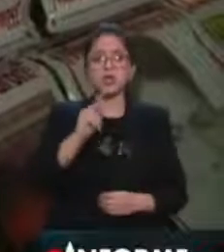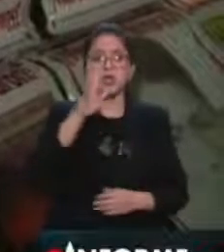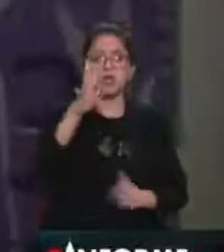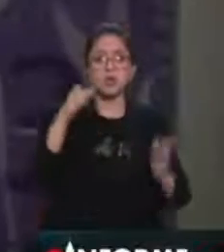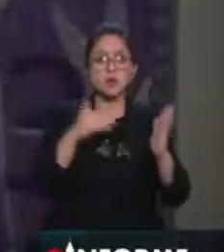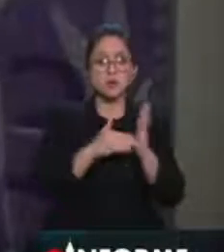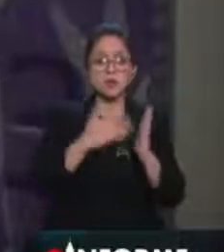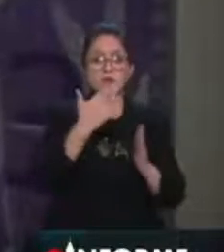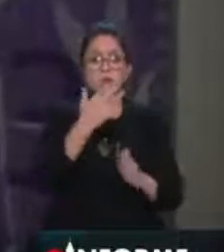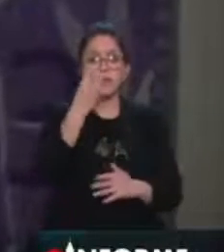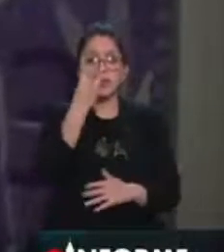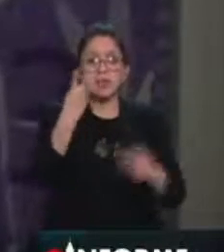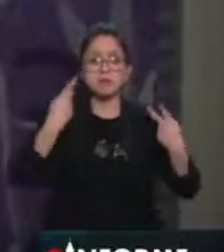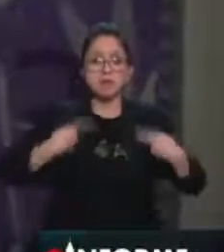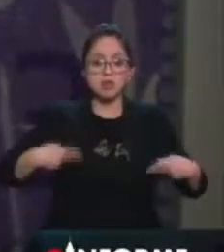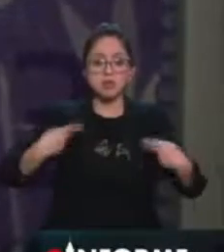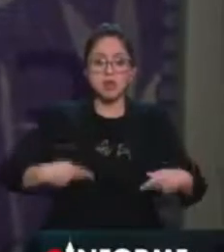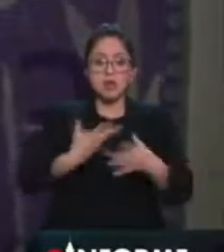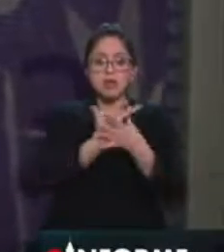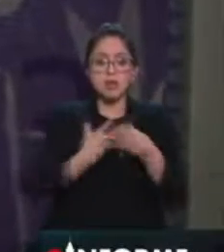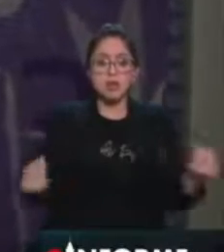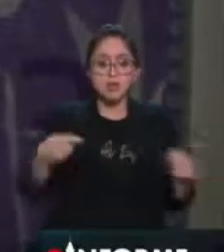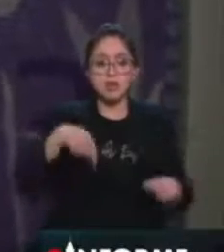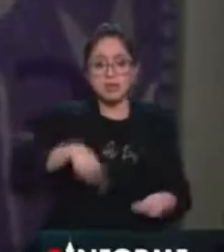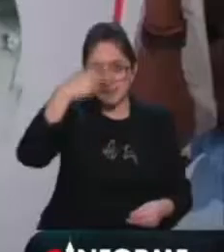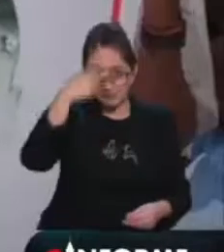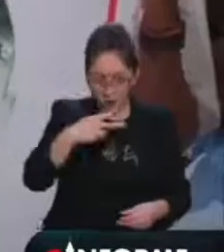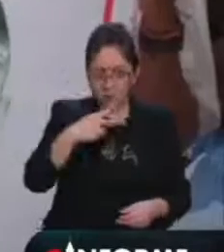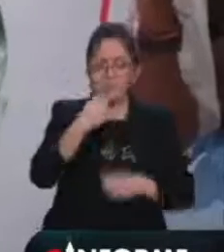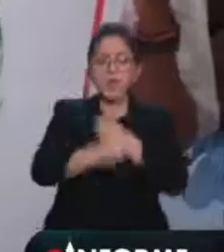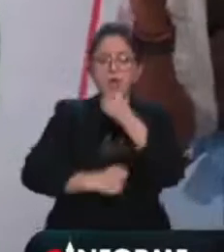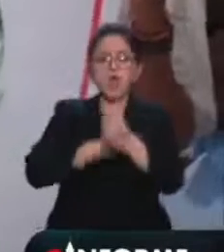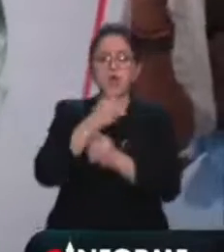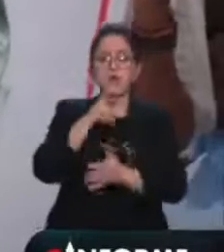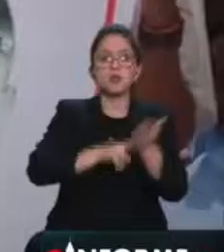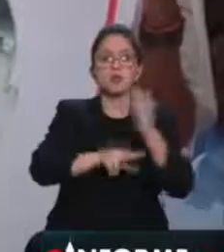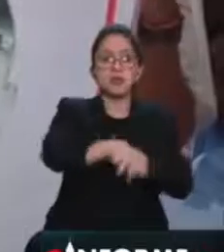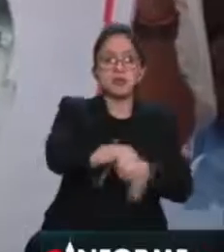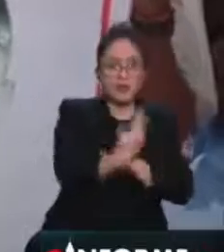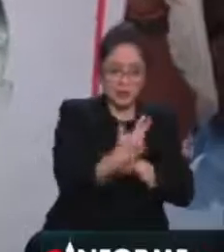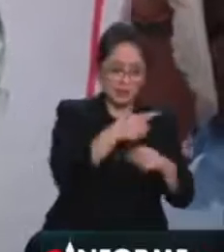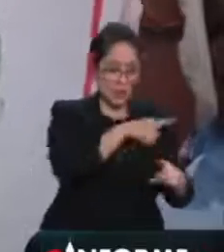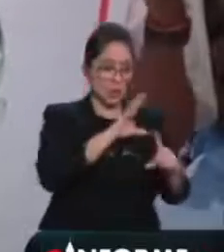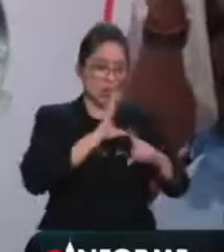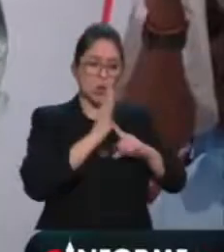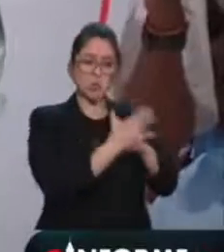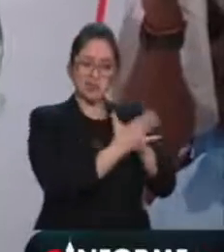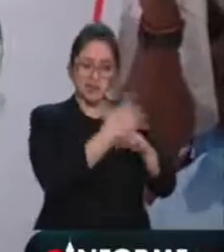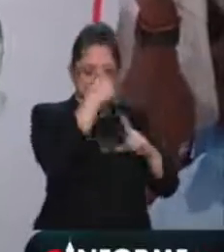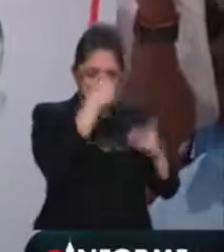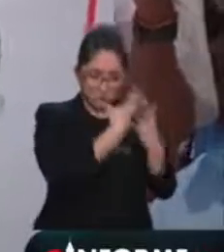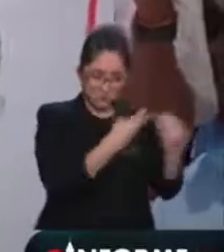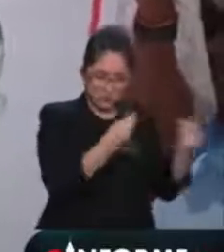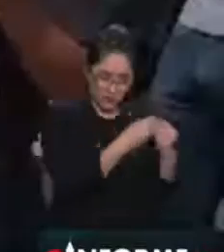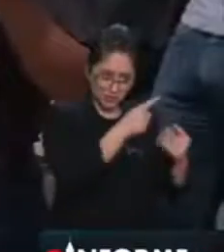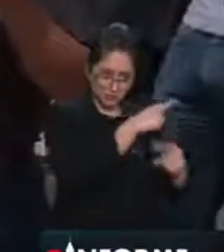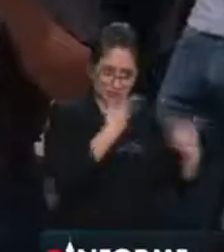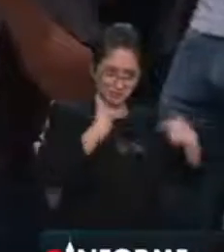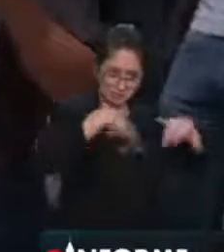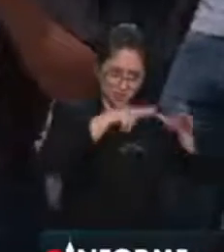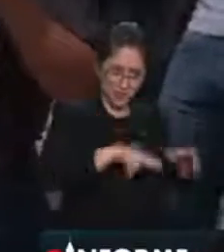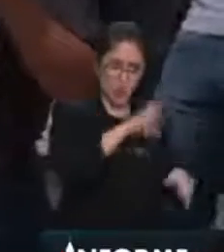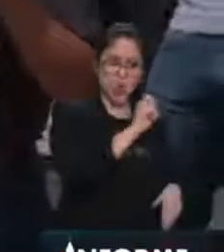85.053 desaparecidos en nuestro país. En 2013, el Comité contra las Desapariciones Forzadas de la ONU